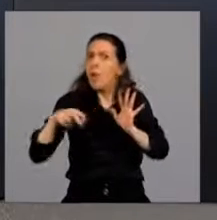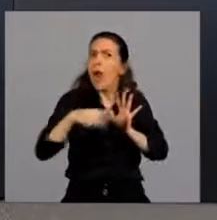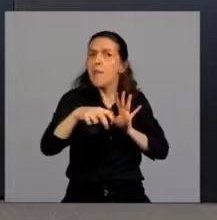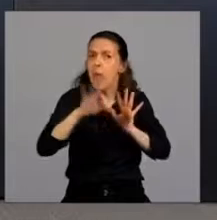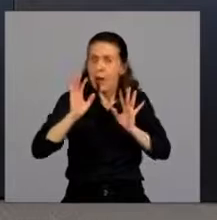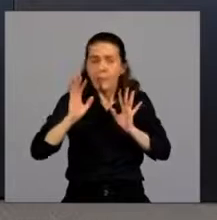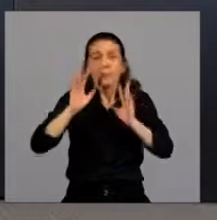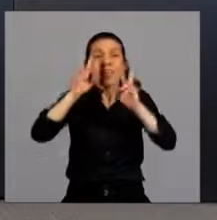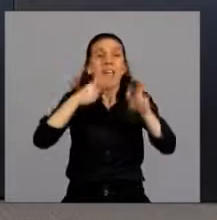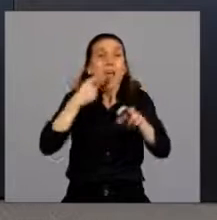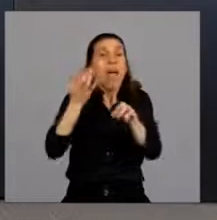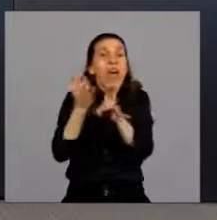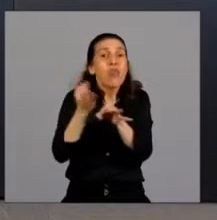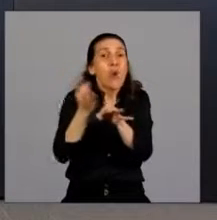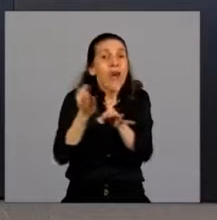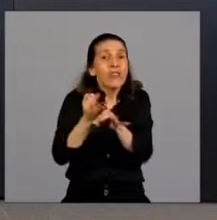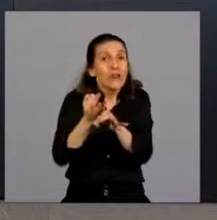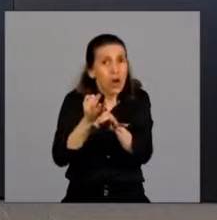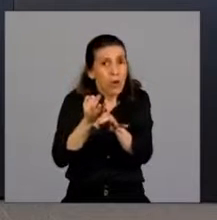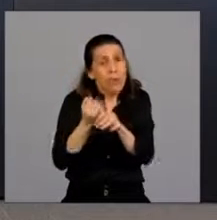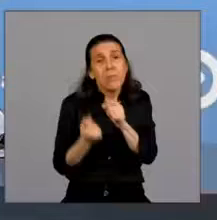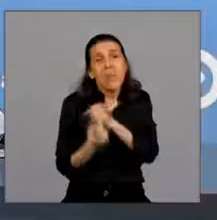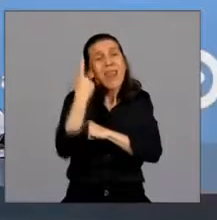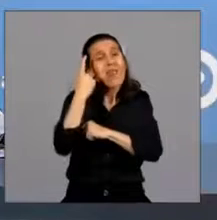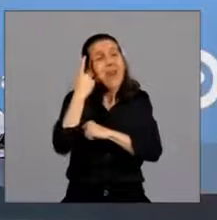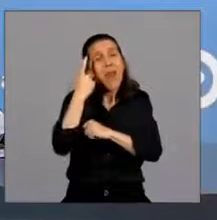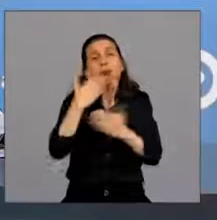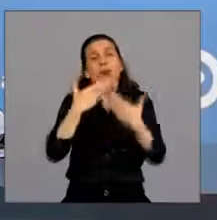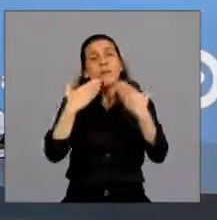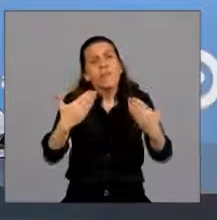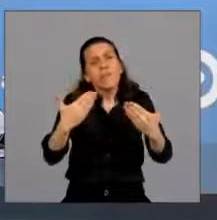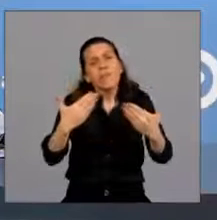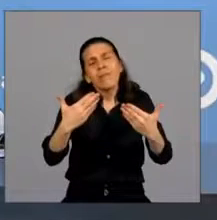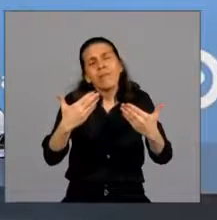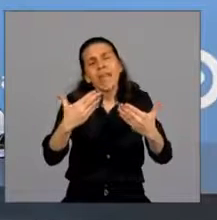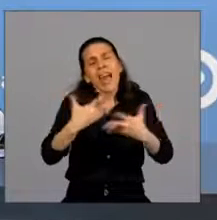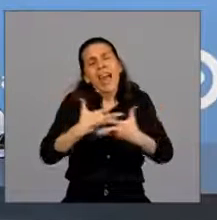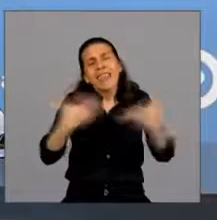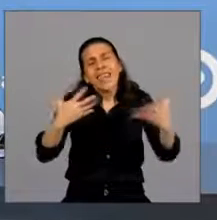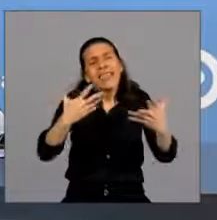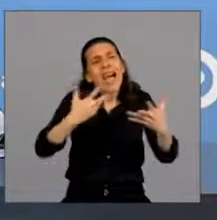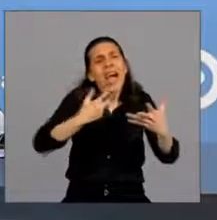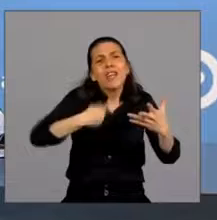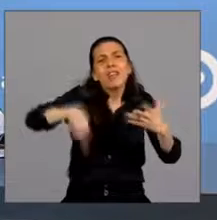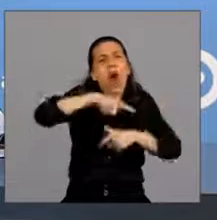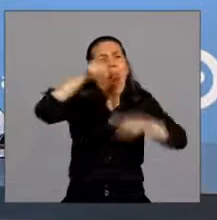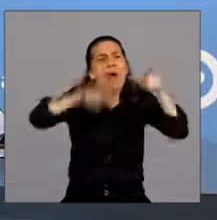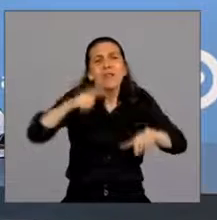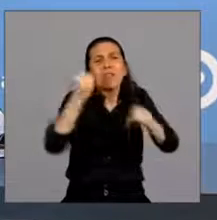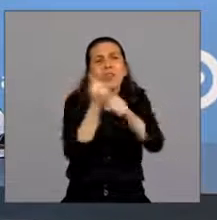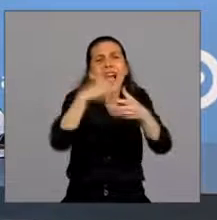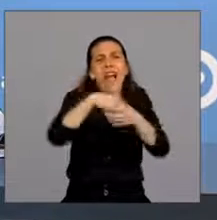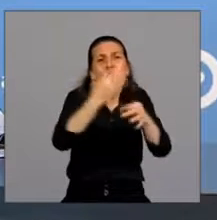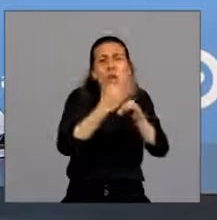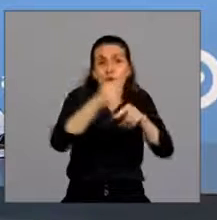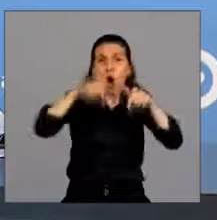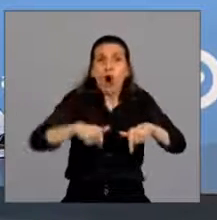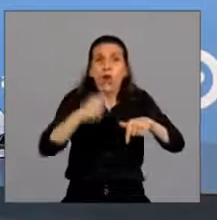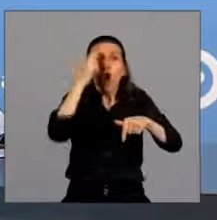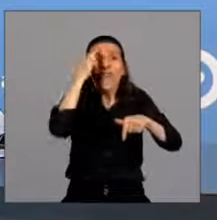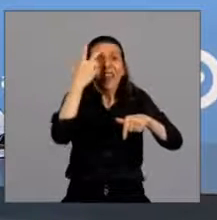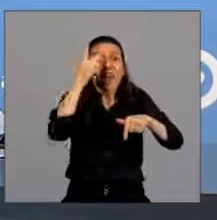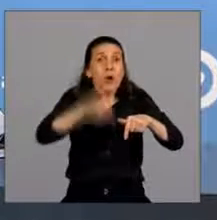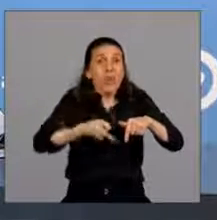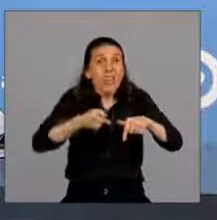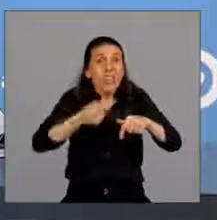Respecto a la educación, lo primero que quiero hacer es agradecer enormemente a todo el sistema educativo. Hoy en la ciudad, 93% de los chicos, el número